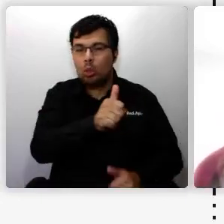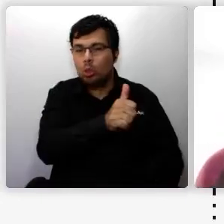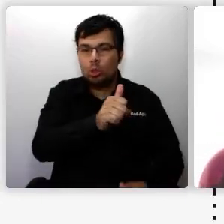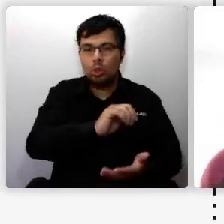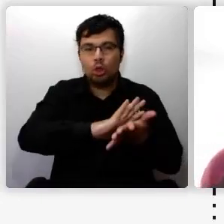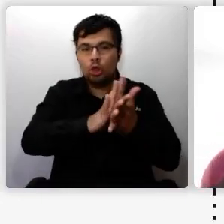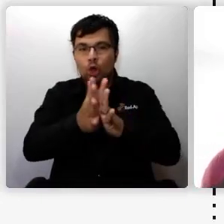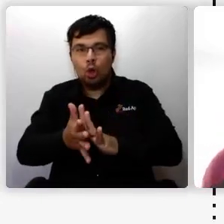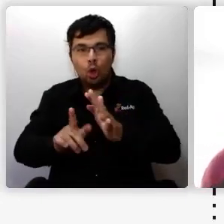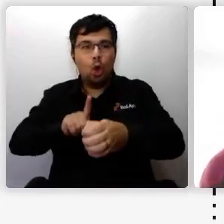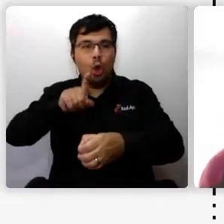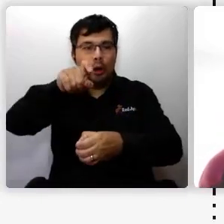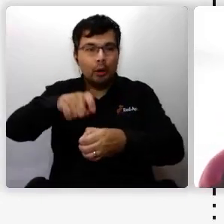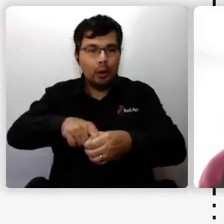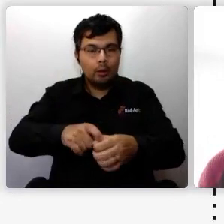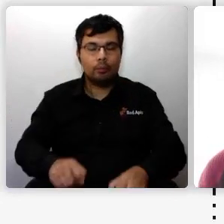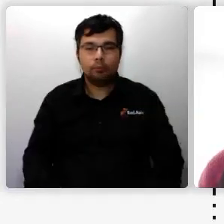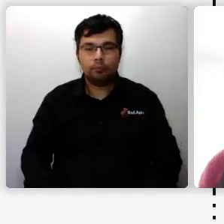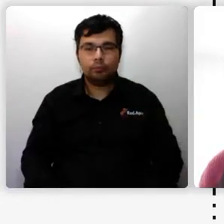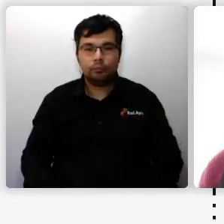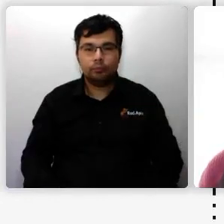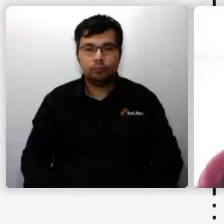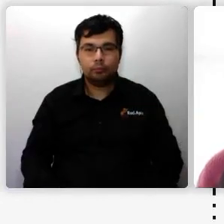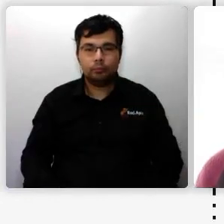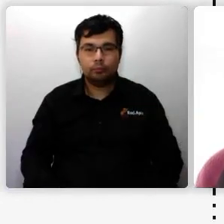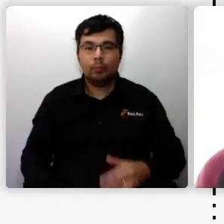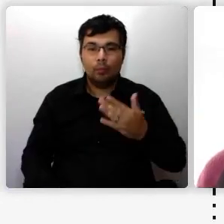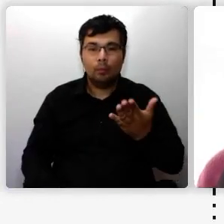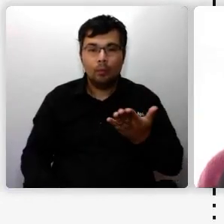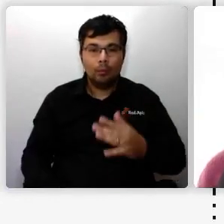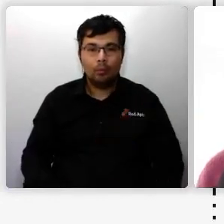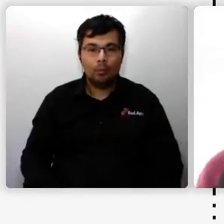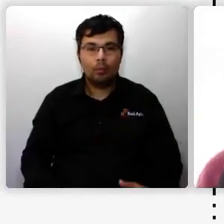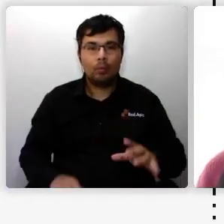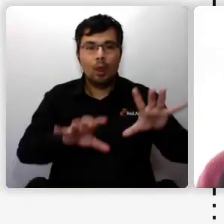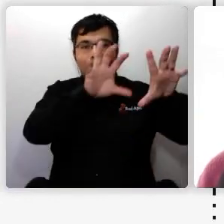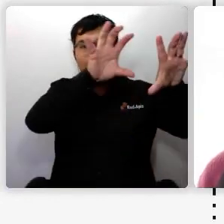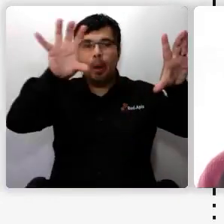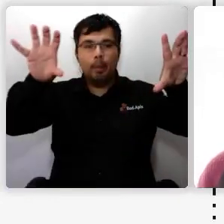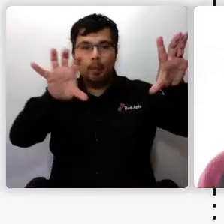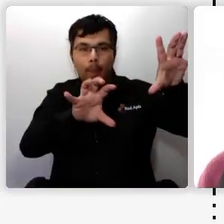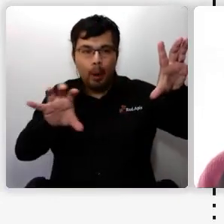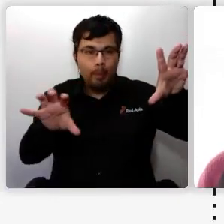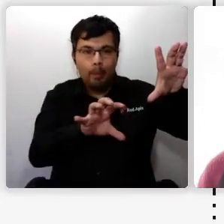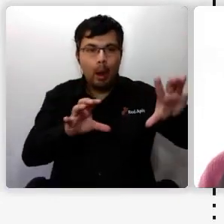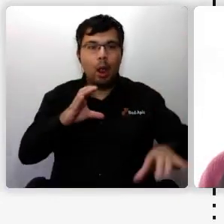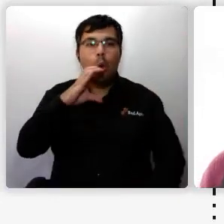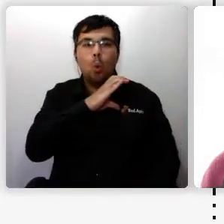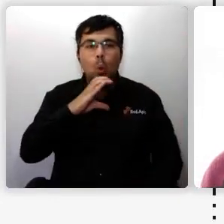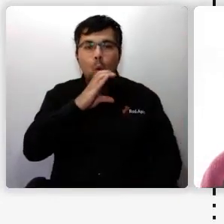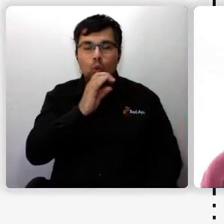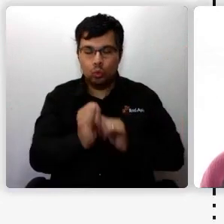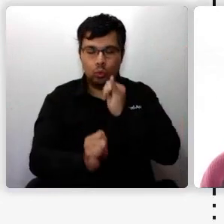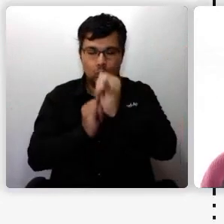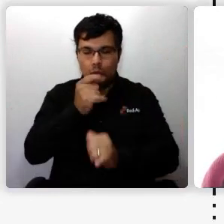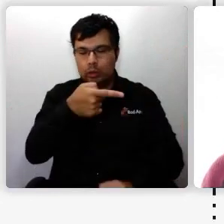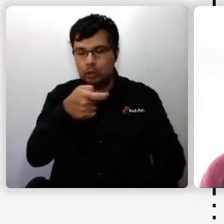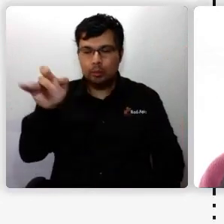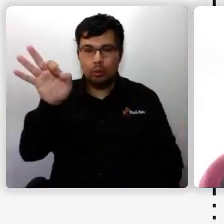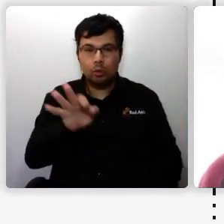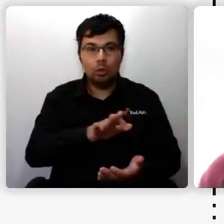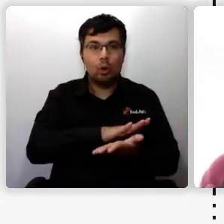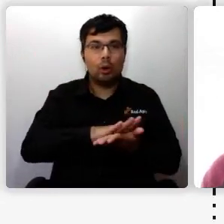Todas Conectadas, que en este caso es una galería de cursos que son online, que son 100% gratuitos y